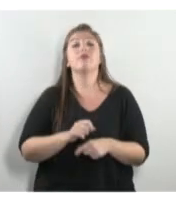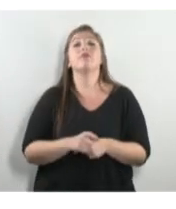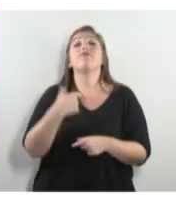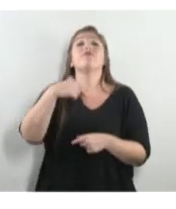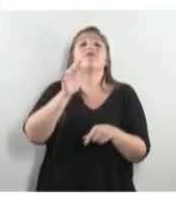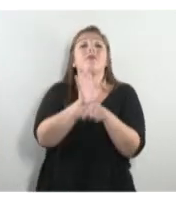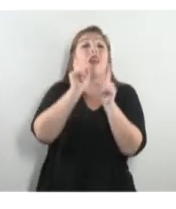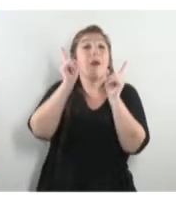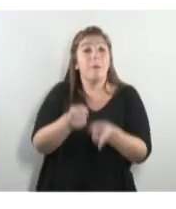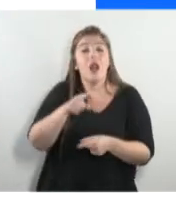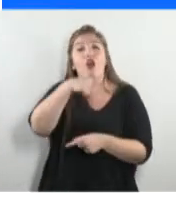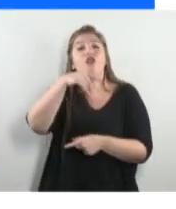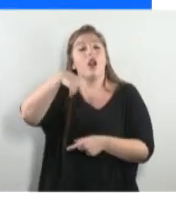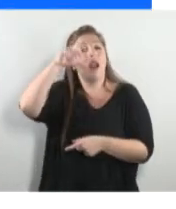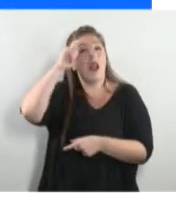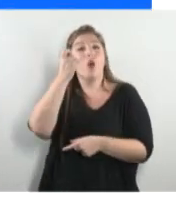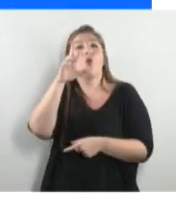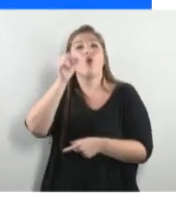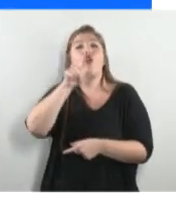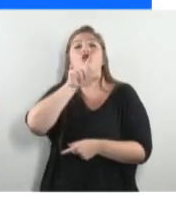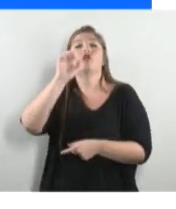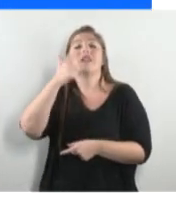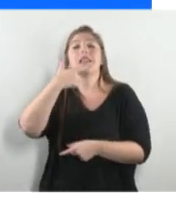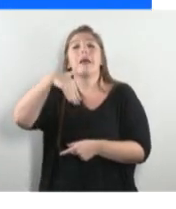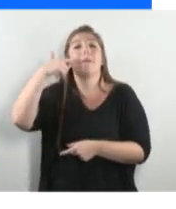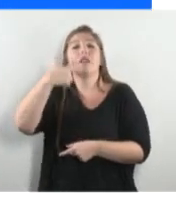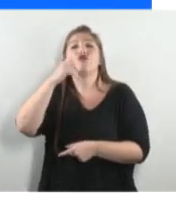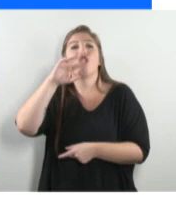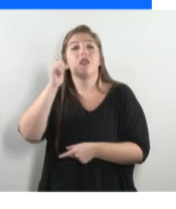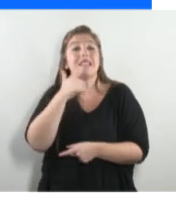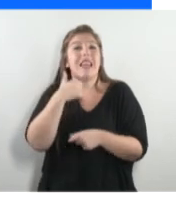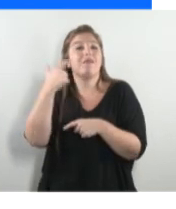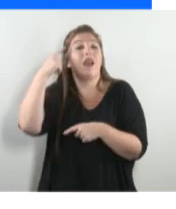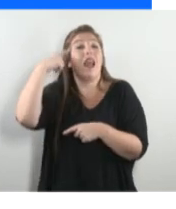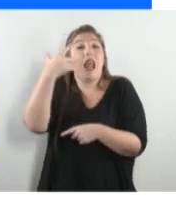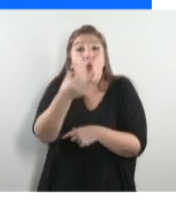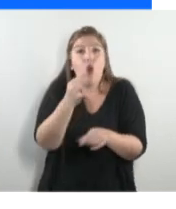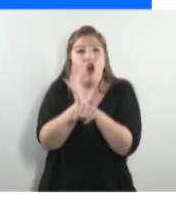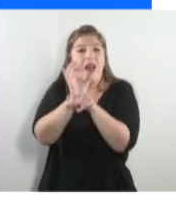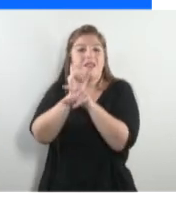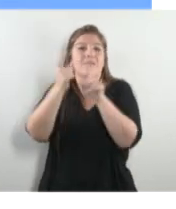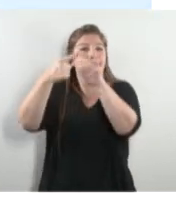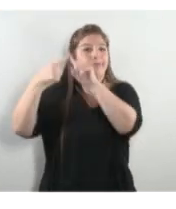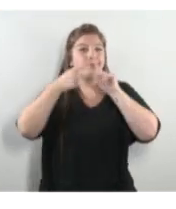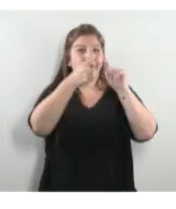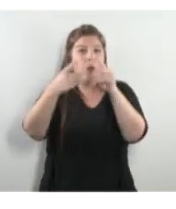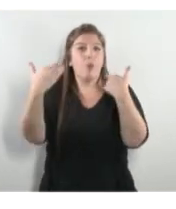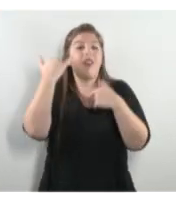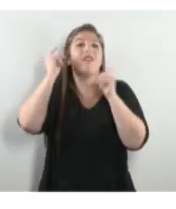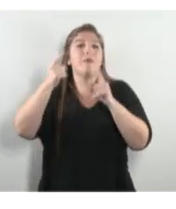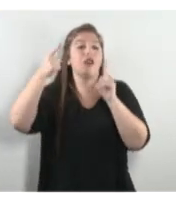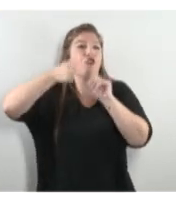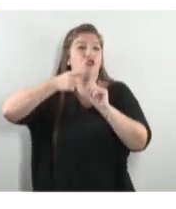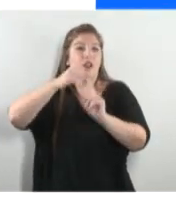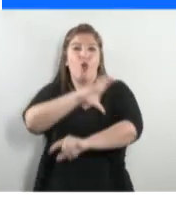químicos están los neurotransmisores, que son las sustancias que las neuronas usan para comunicarse entre sí y con los músculos.